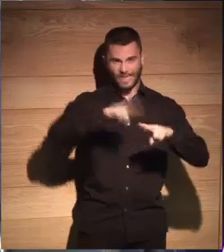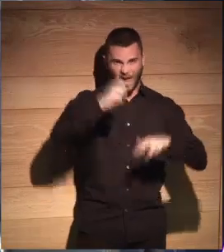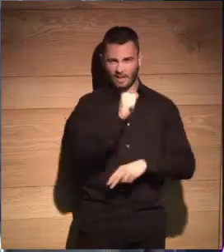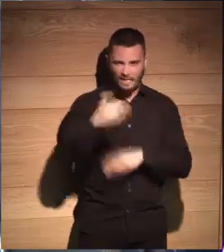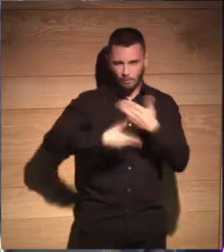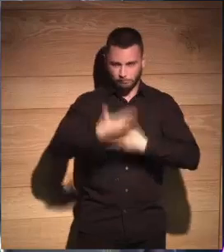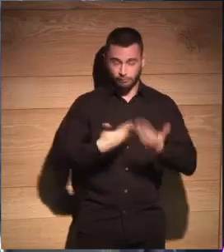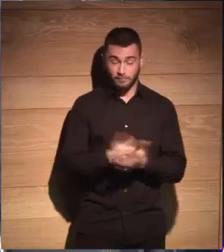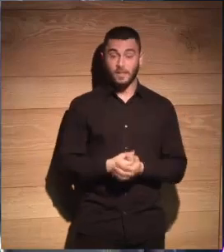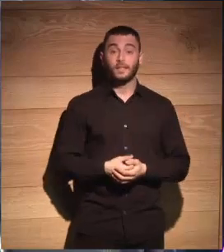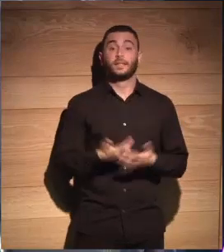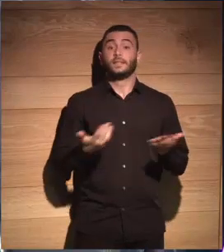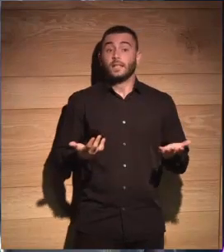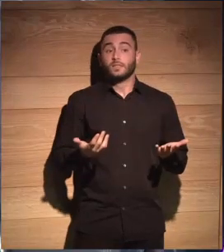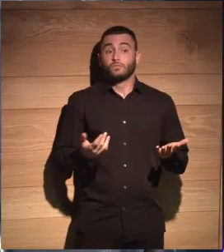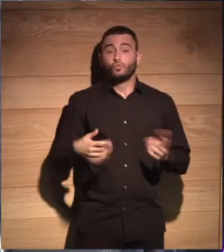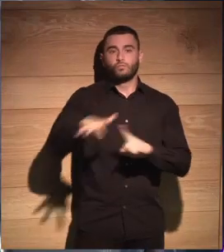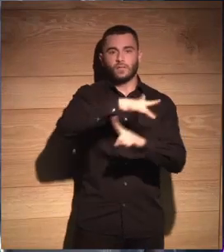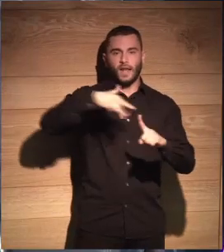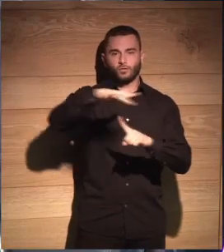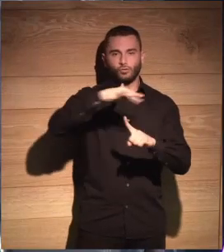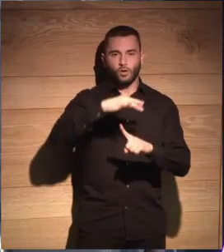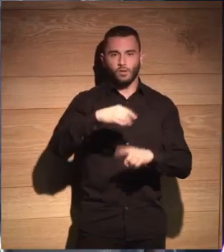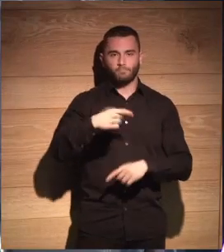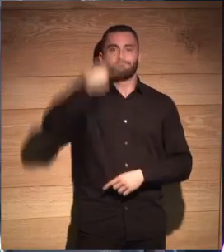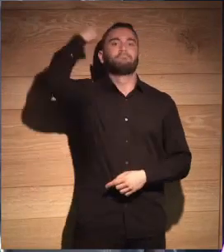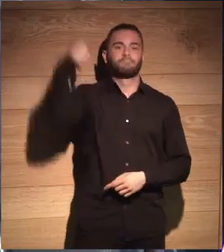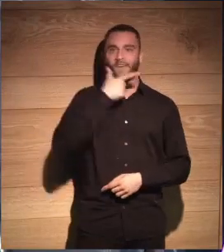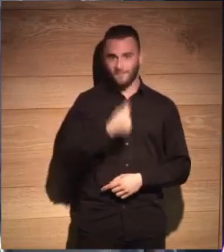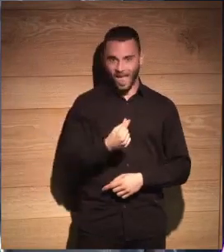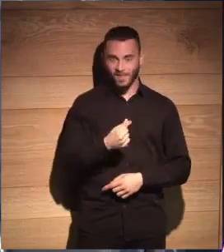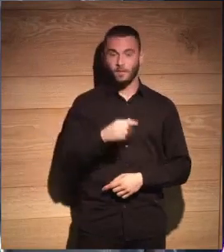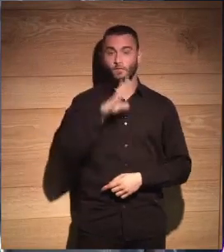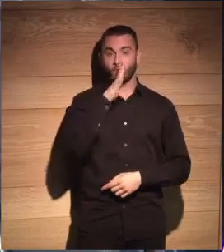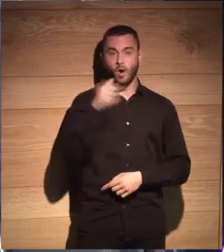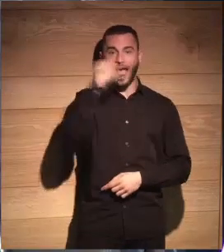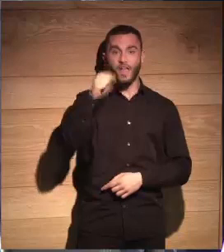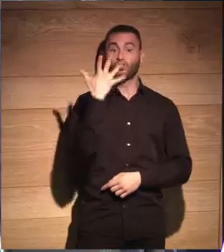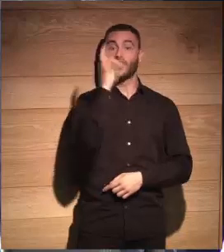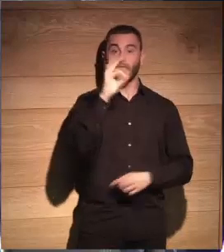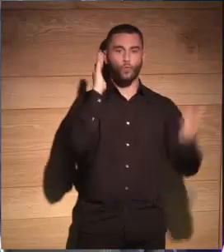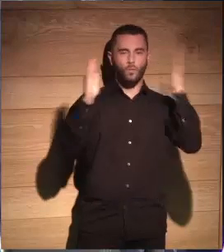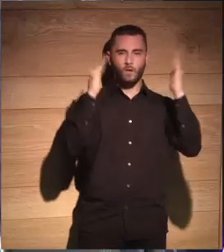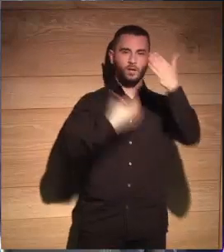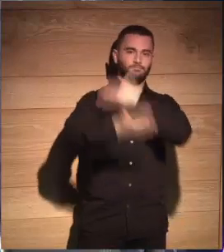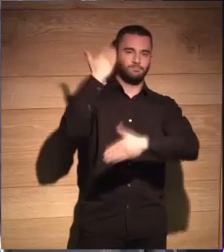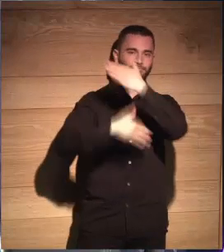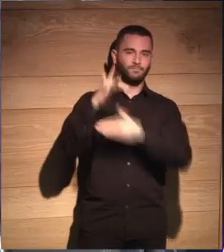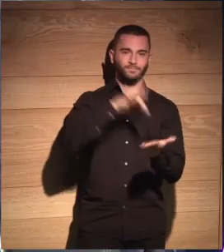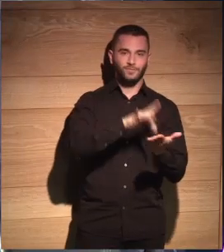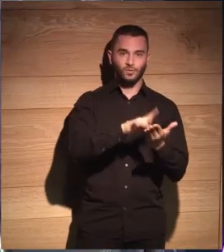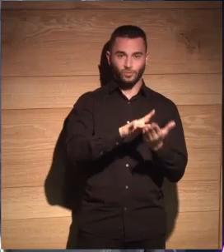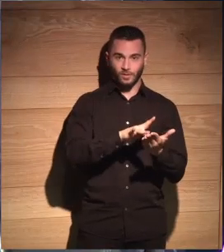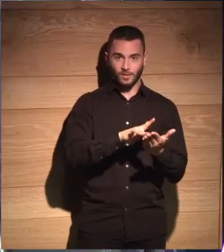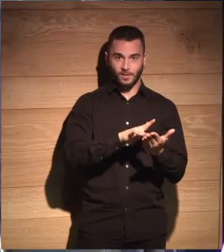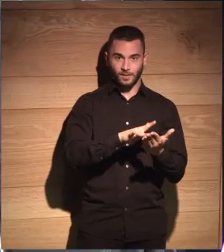también es un entorno muy reconocible porque está situado en los años 50 y las